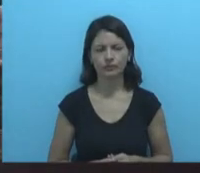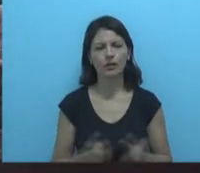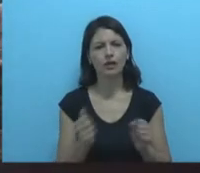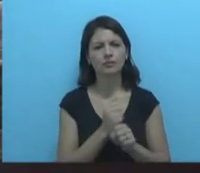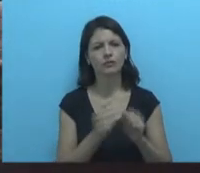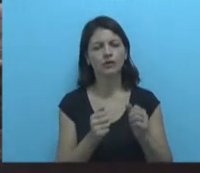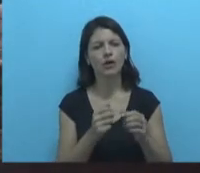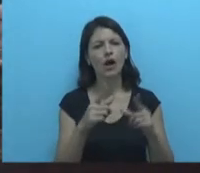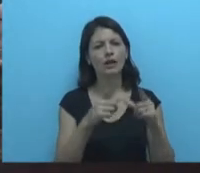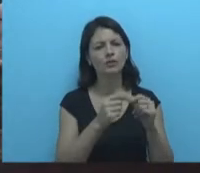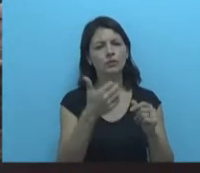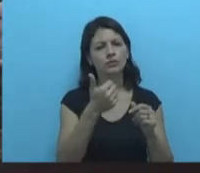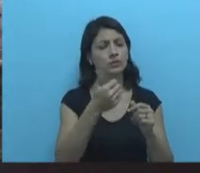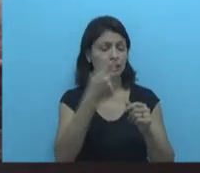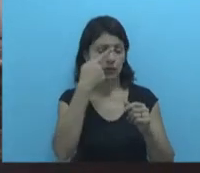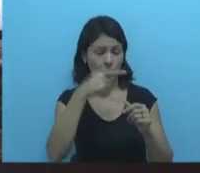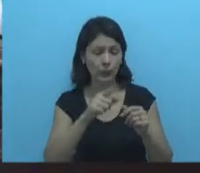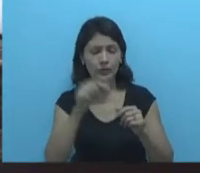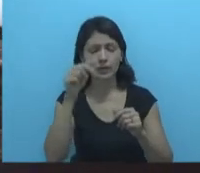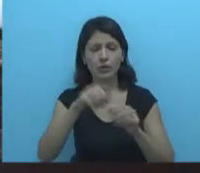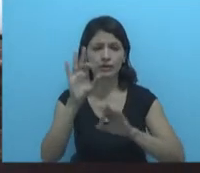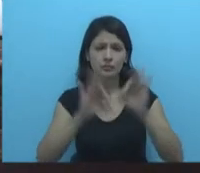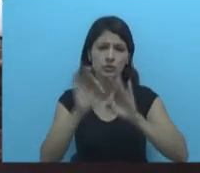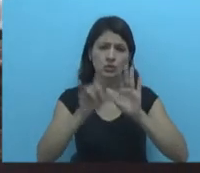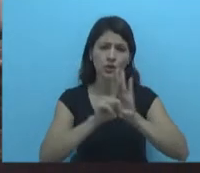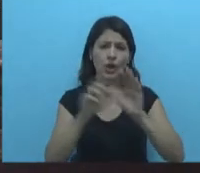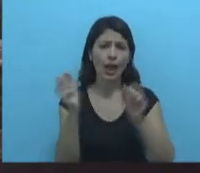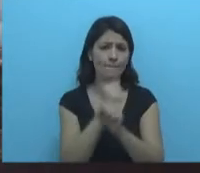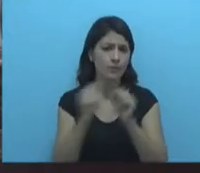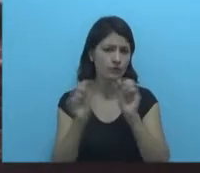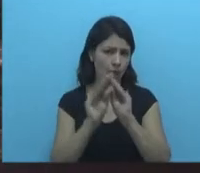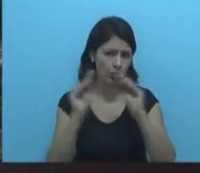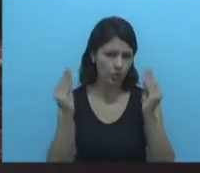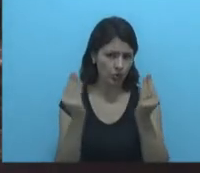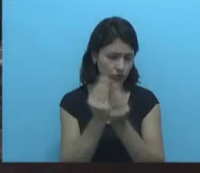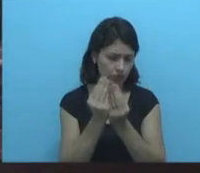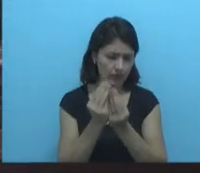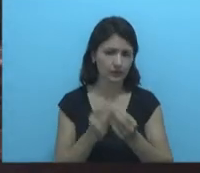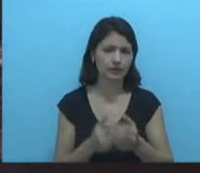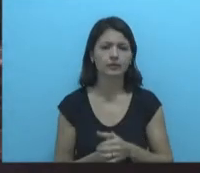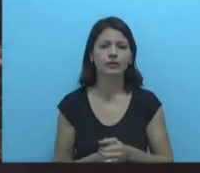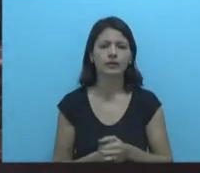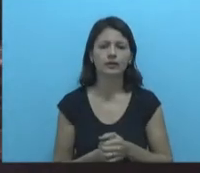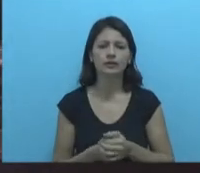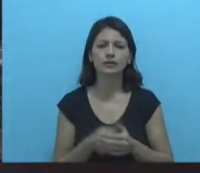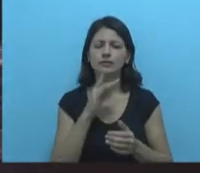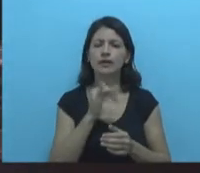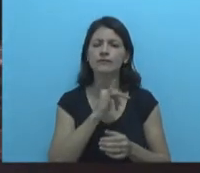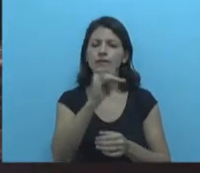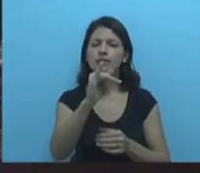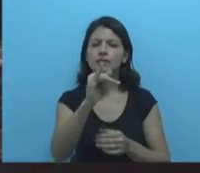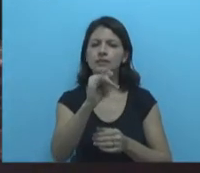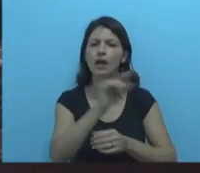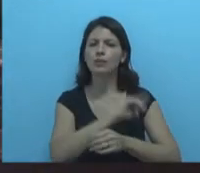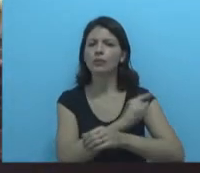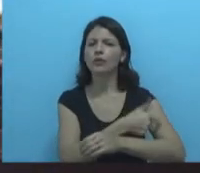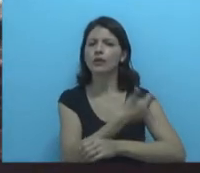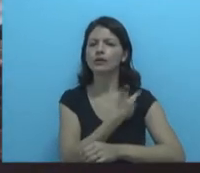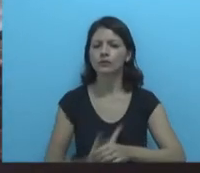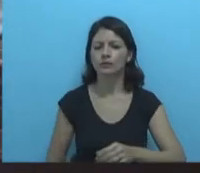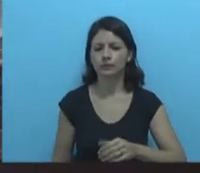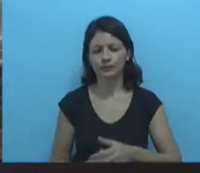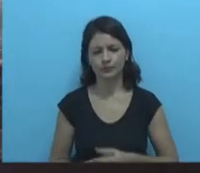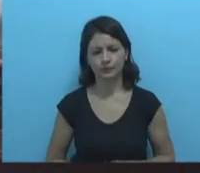Aprobado. Artículo sexto. De forma queda aprobado en general y en particular y es comunicado al Poder